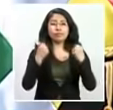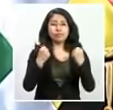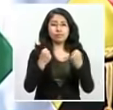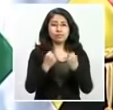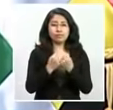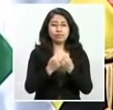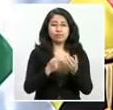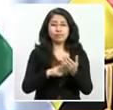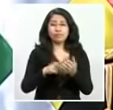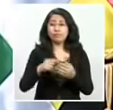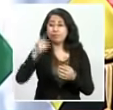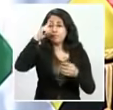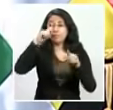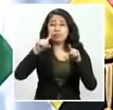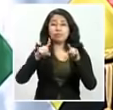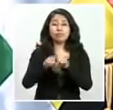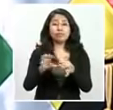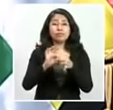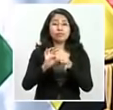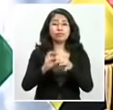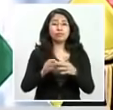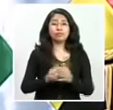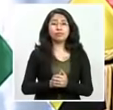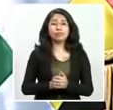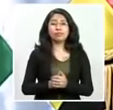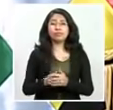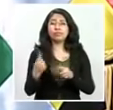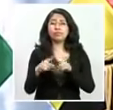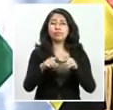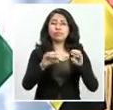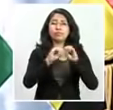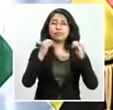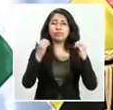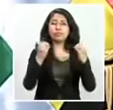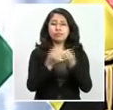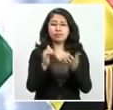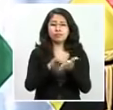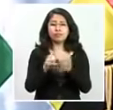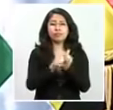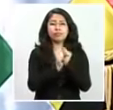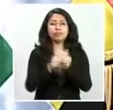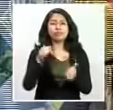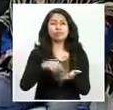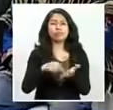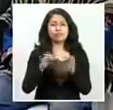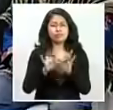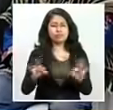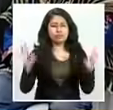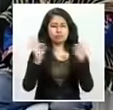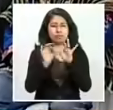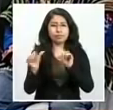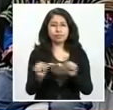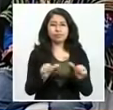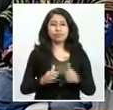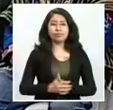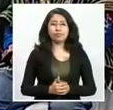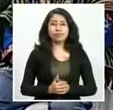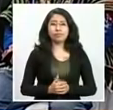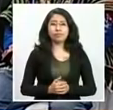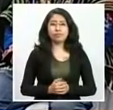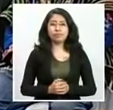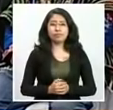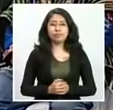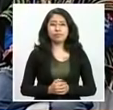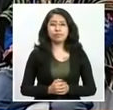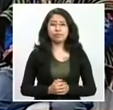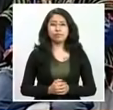pacto de unidad, el resto de las organizaciones que nos acompañan en este importante acto, a